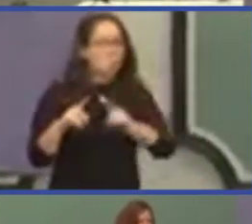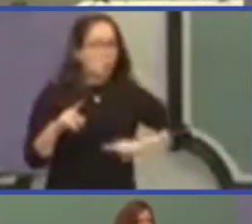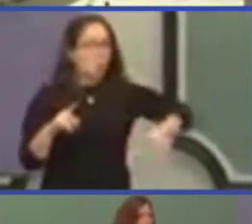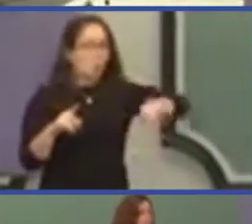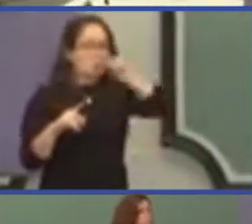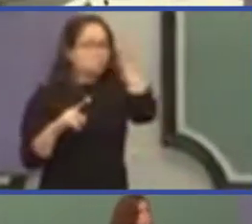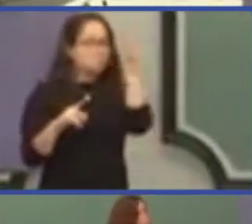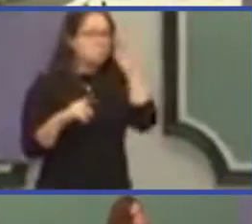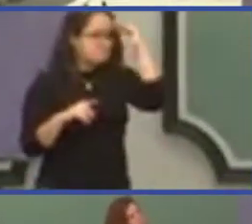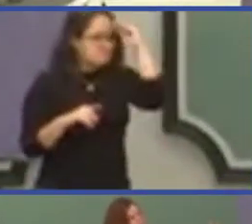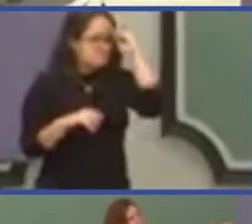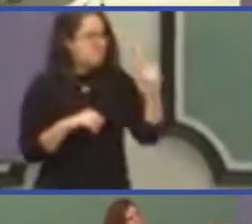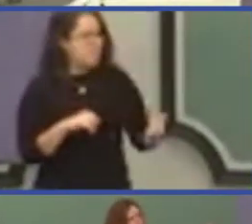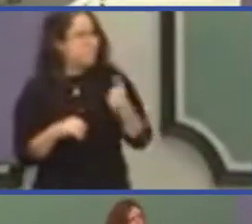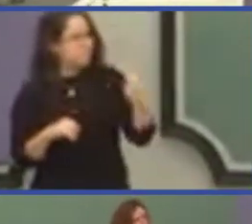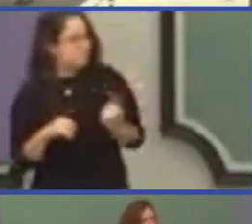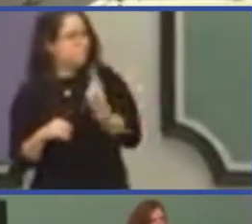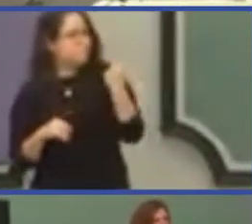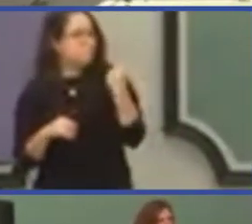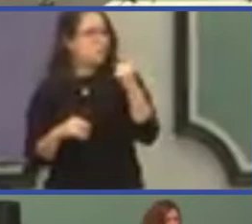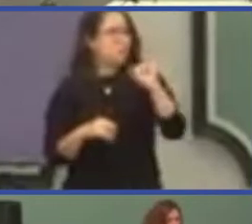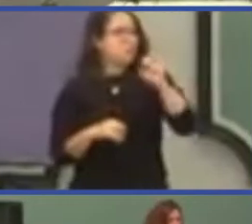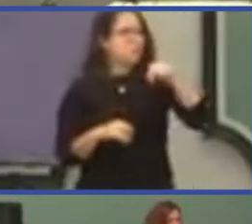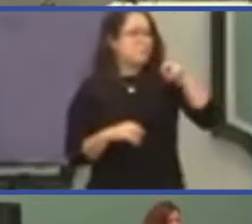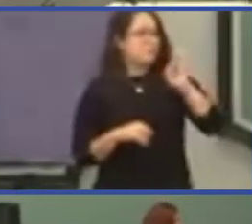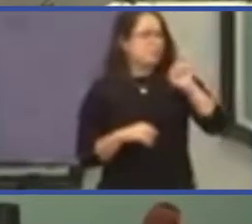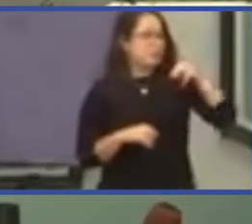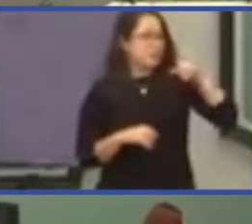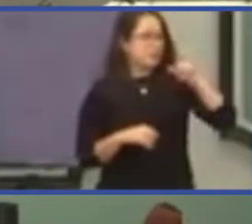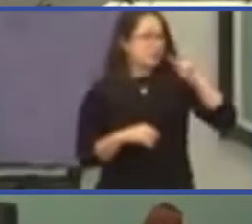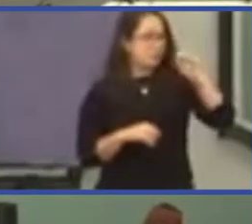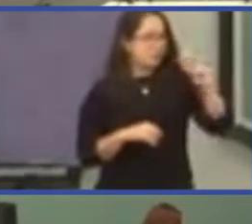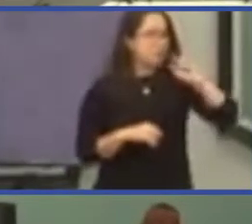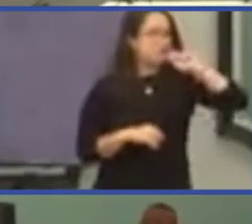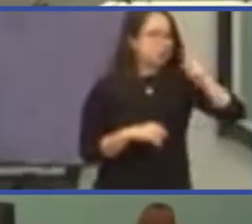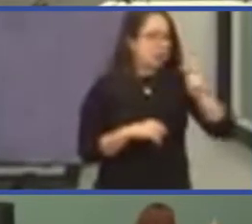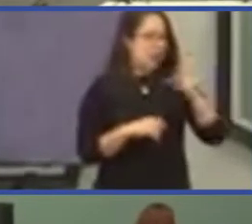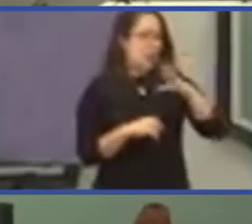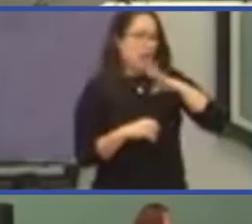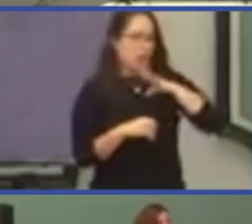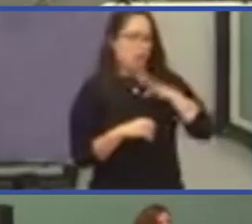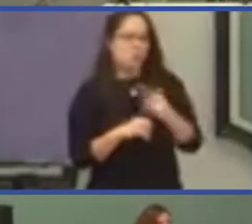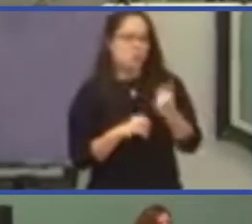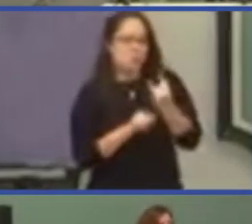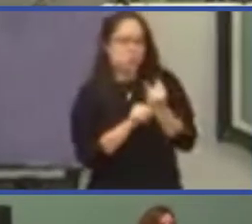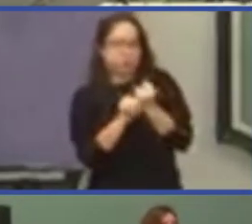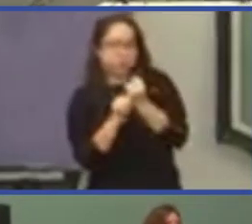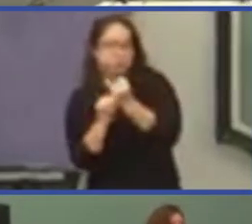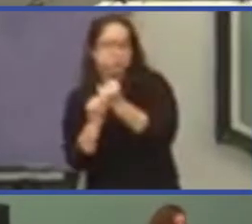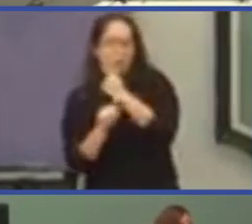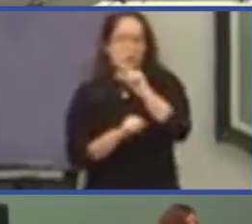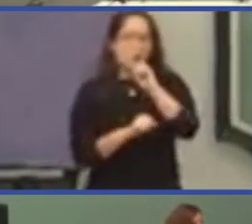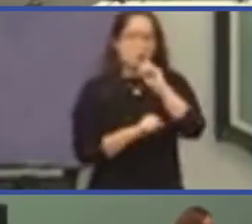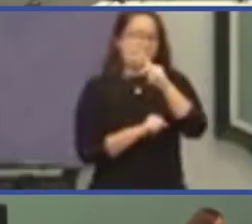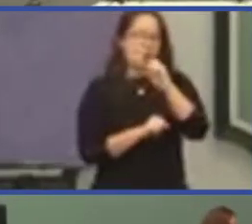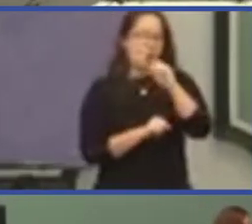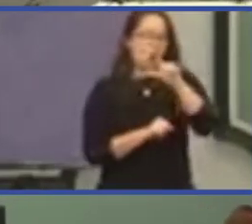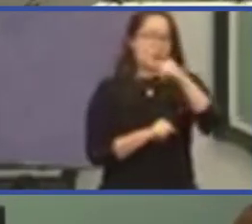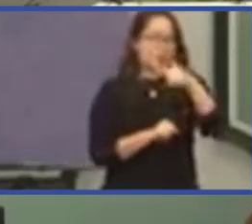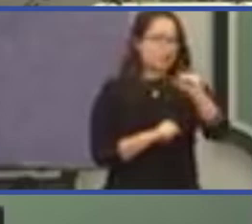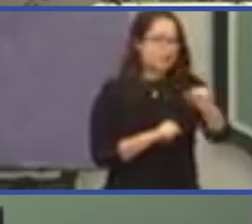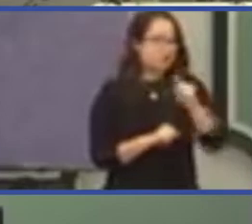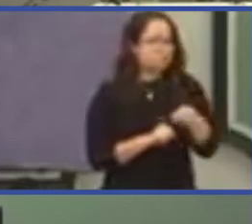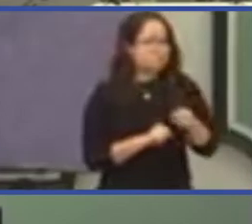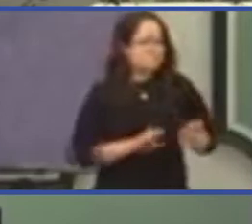en unos tipos de geometrías que se llaman topologías este tipo de bandas tiene una propiedad muy interesante